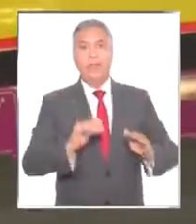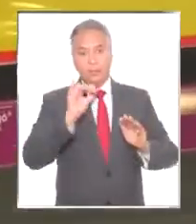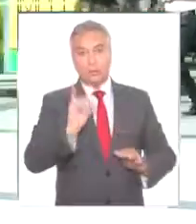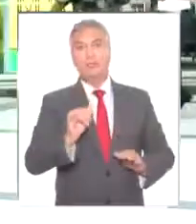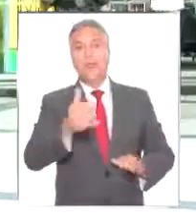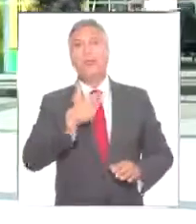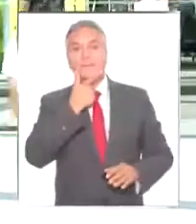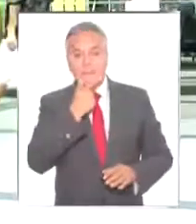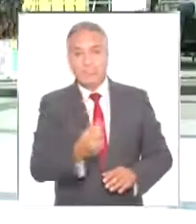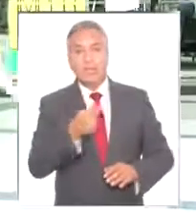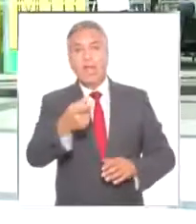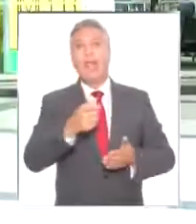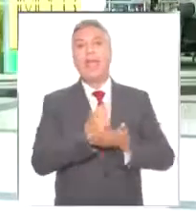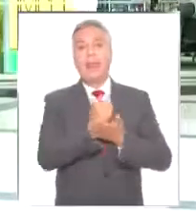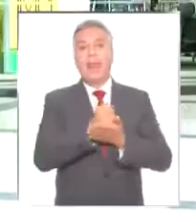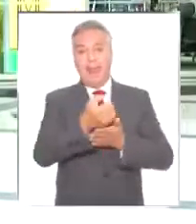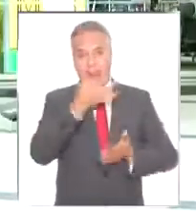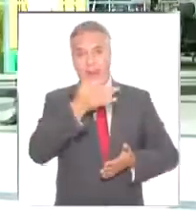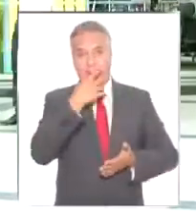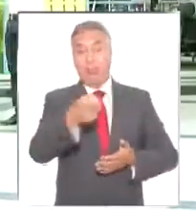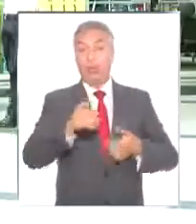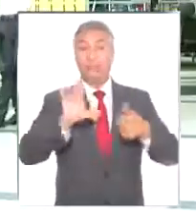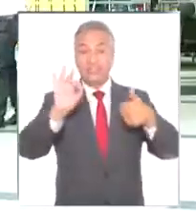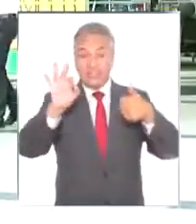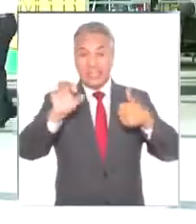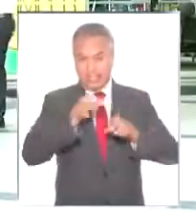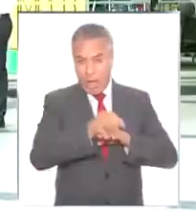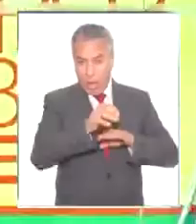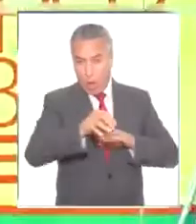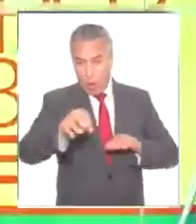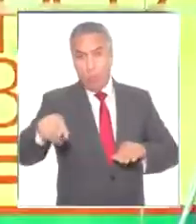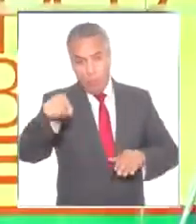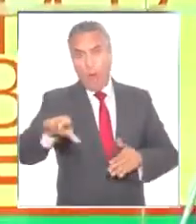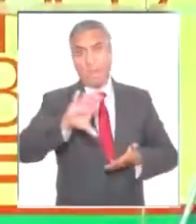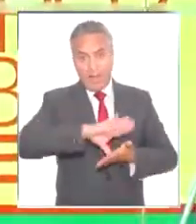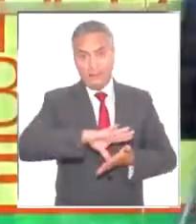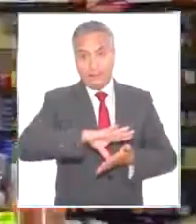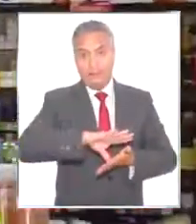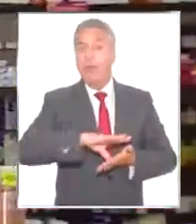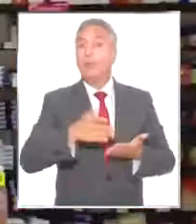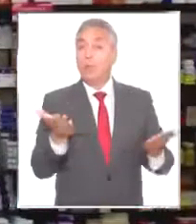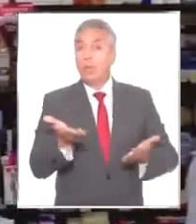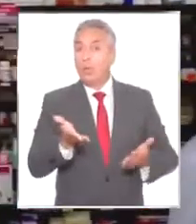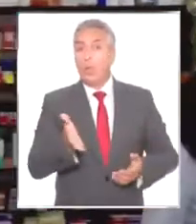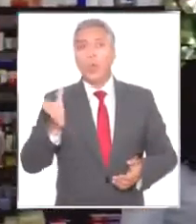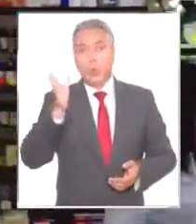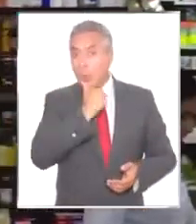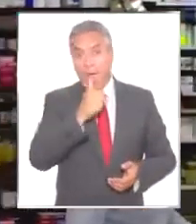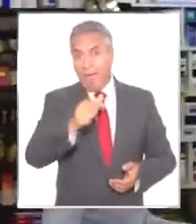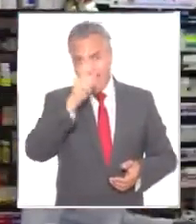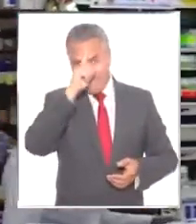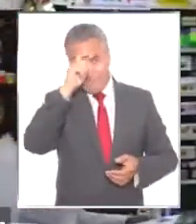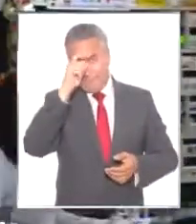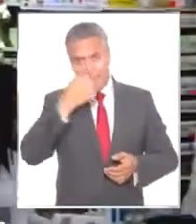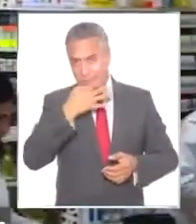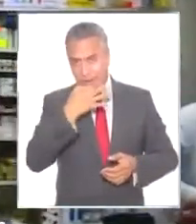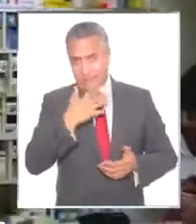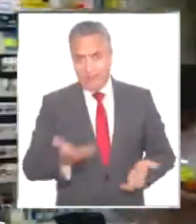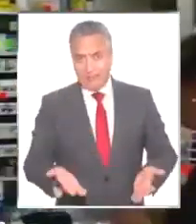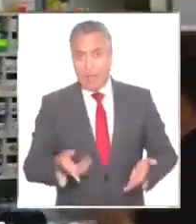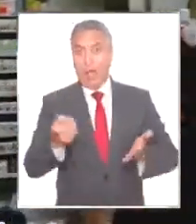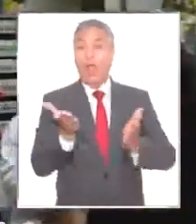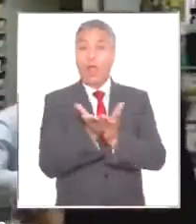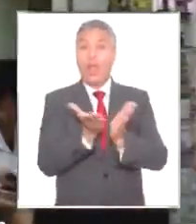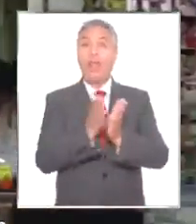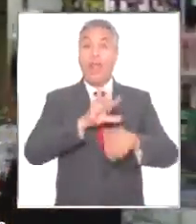facilitar el acceso a remedios en cerca de 60 comunas del país que hoy no cuentan con ninguna farmacia. El Colegio